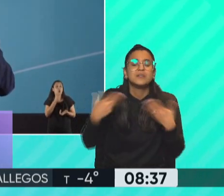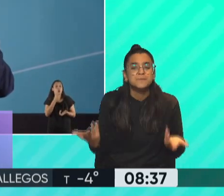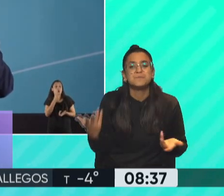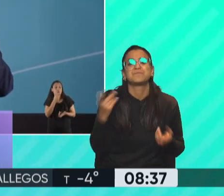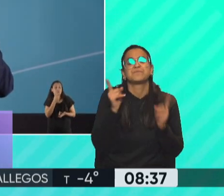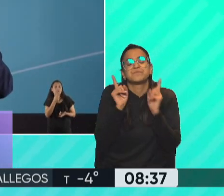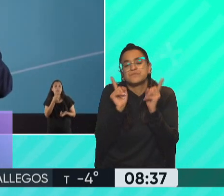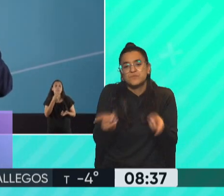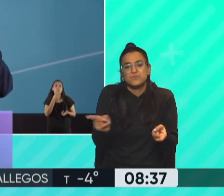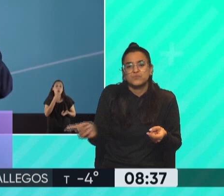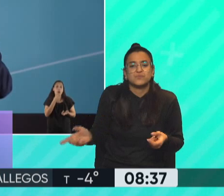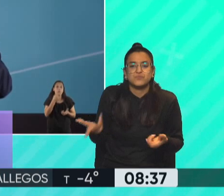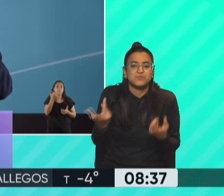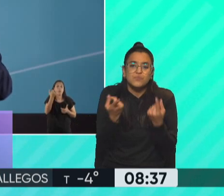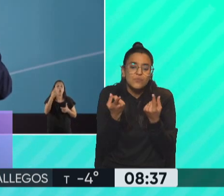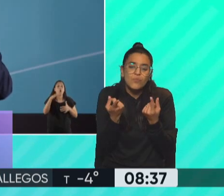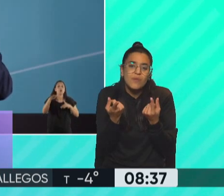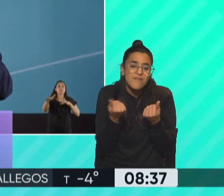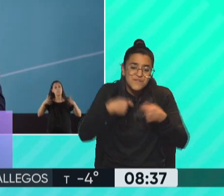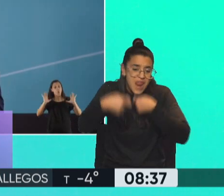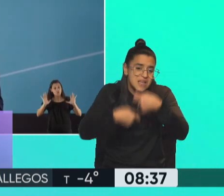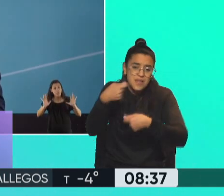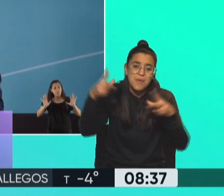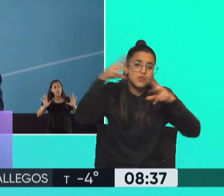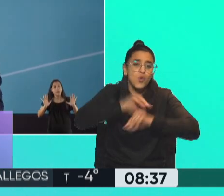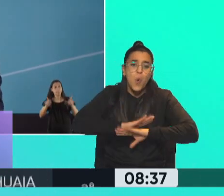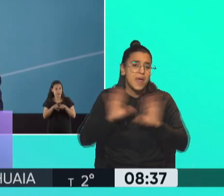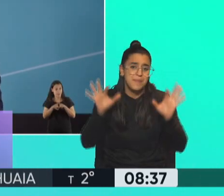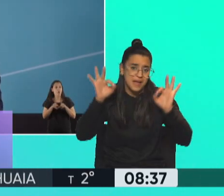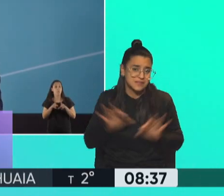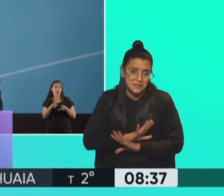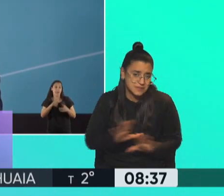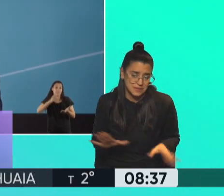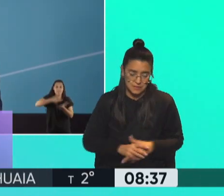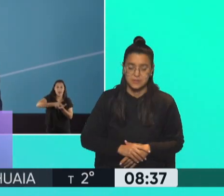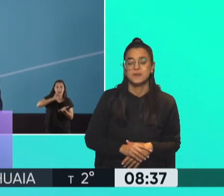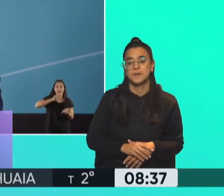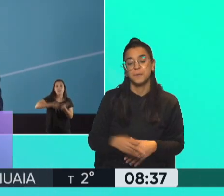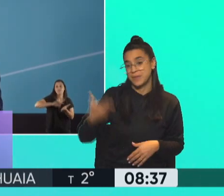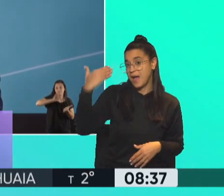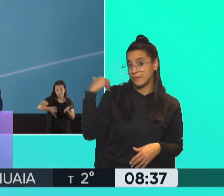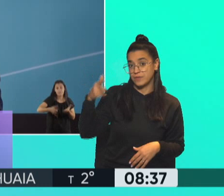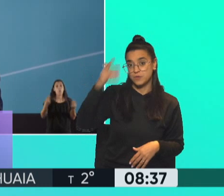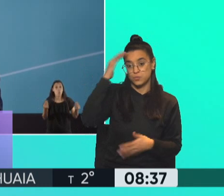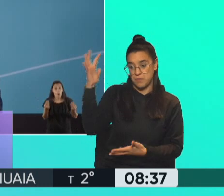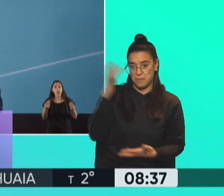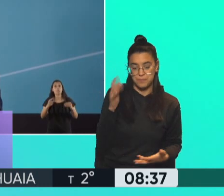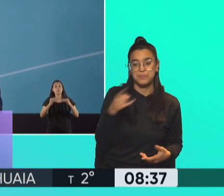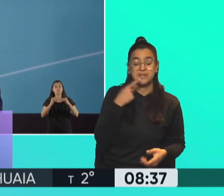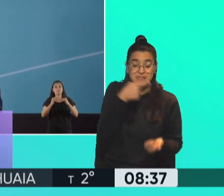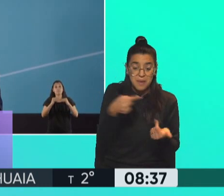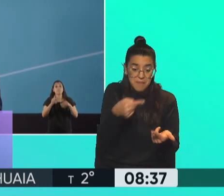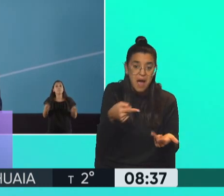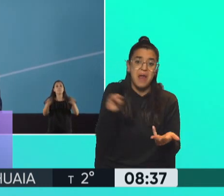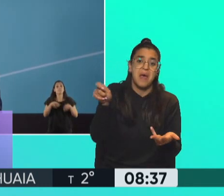prácticamente agotadas todas las fuentes de financiamiento genuina, ¿no? En pocos meses, semanas